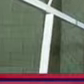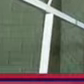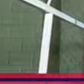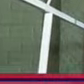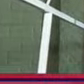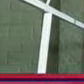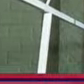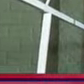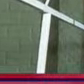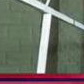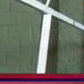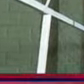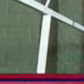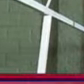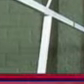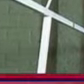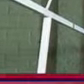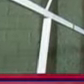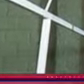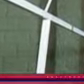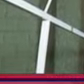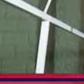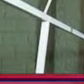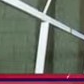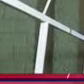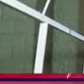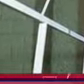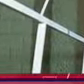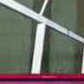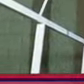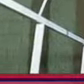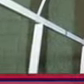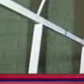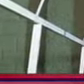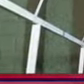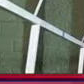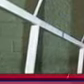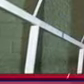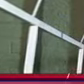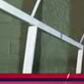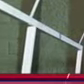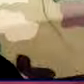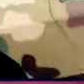24 horas de esta zozobra en la sede de gobierno y hay más personas aprehendidas.